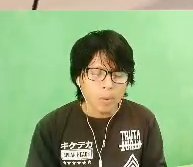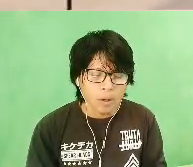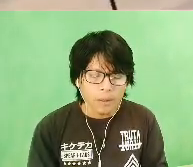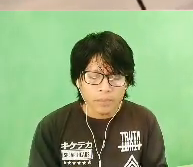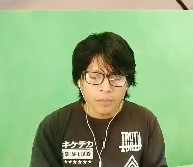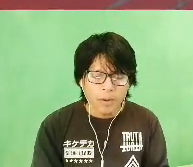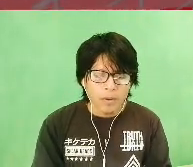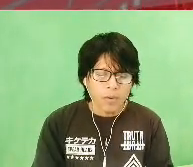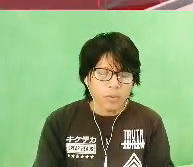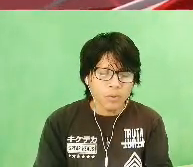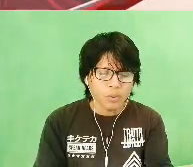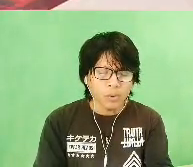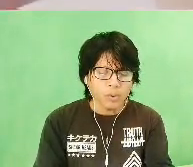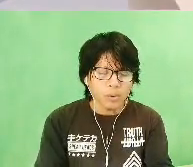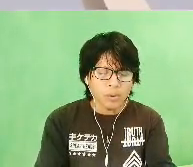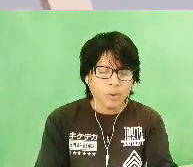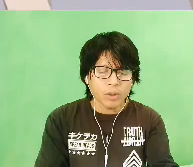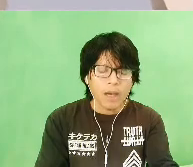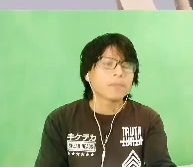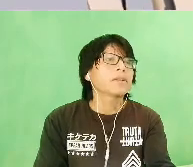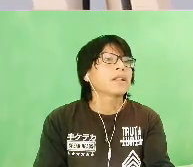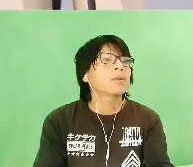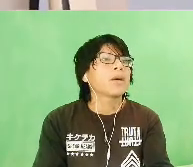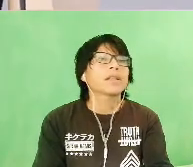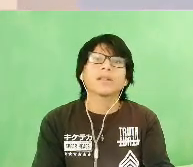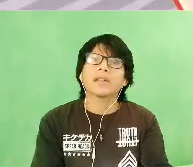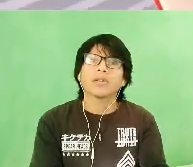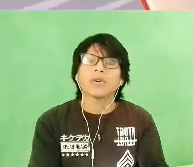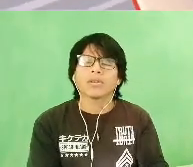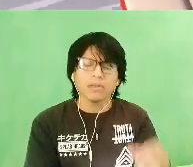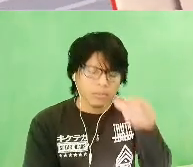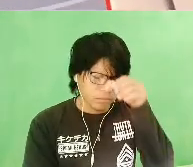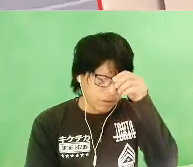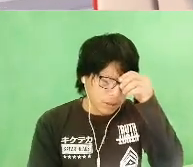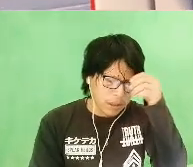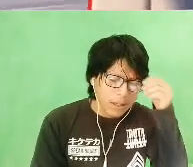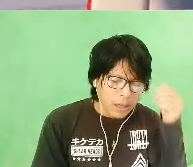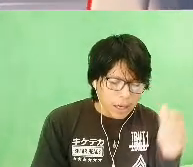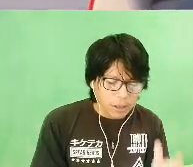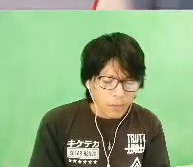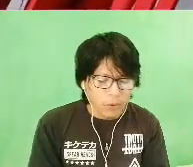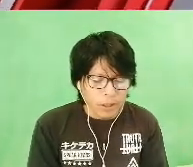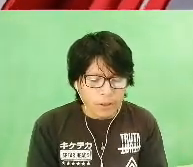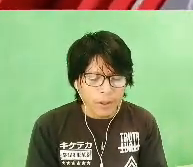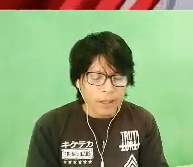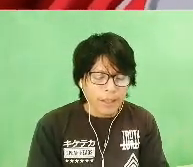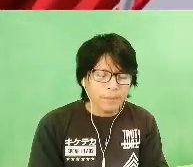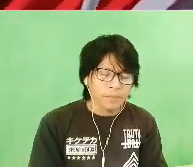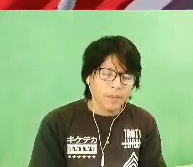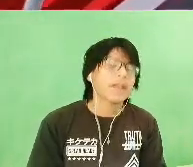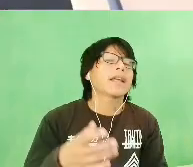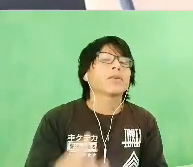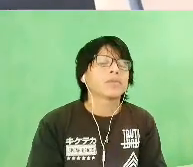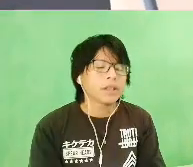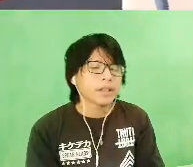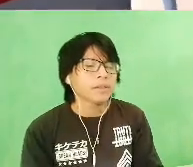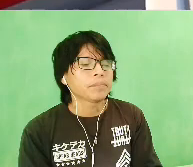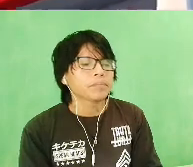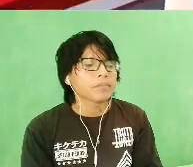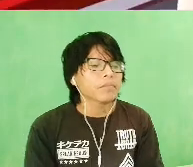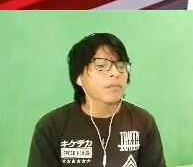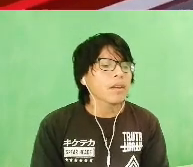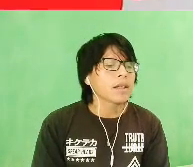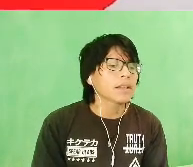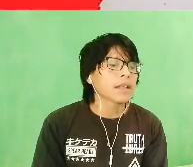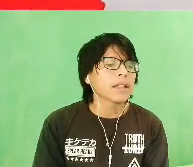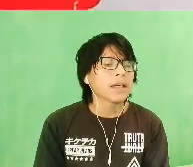objeto de burla con su You Have the Walk the Talk, ¿no? Eso fue lo que dijo ella, quería lucirse.